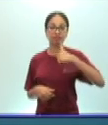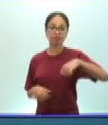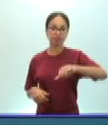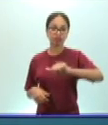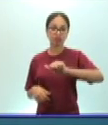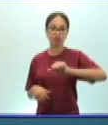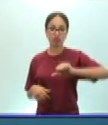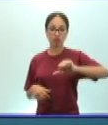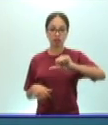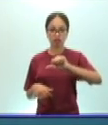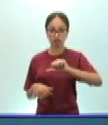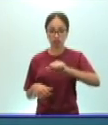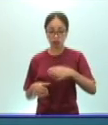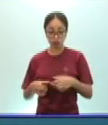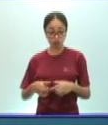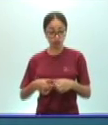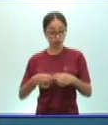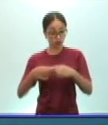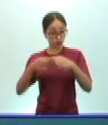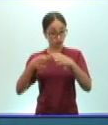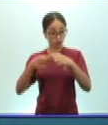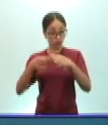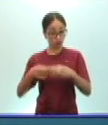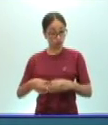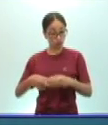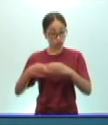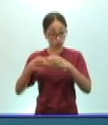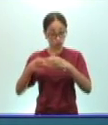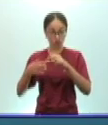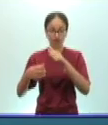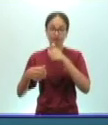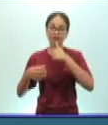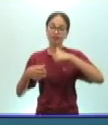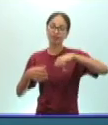Realizamos la mezcla de aceite con agua en un vaso de precipitados.